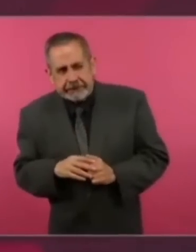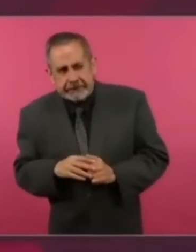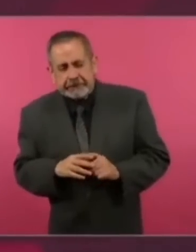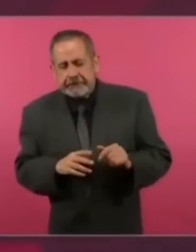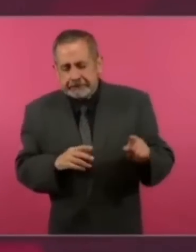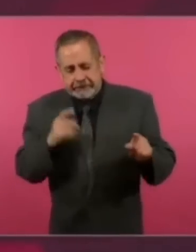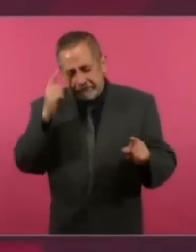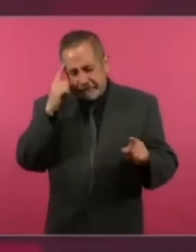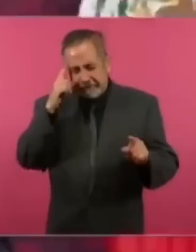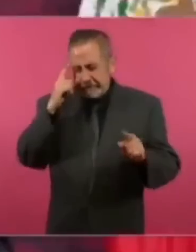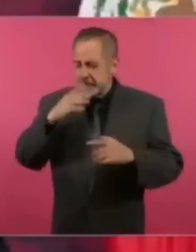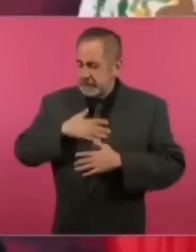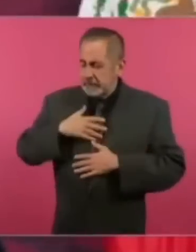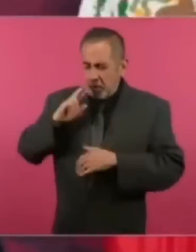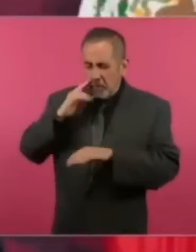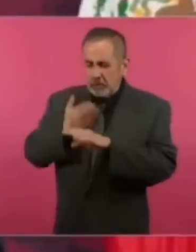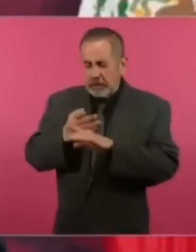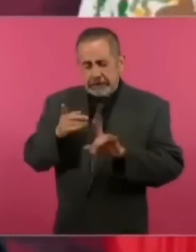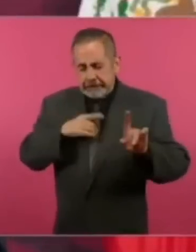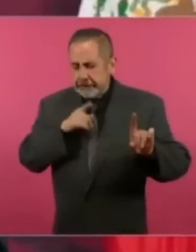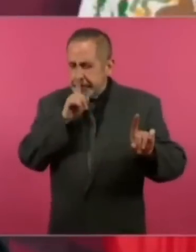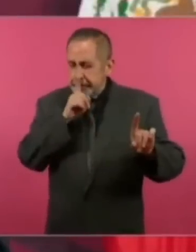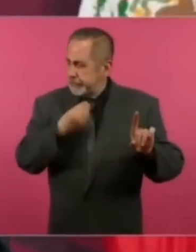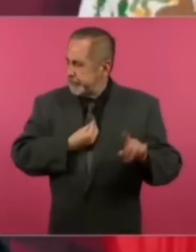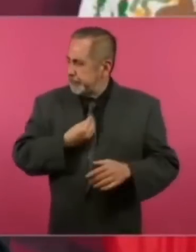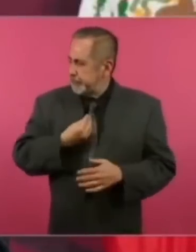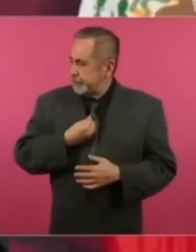responsabilidad, se quedan callados